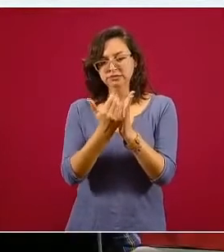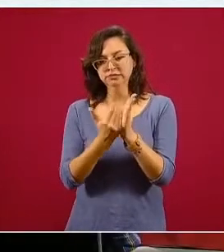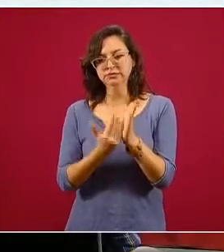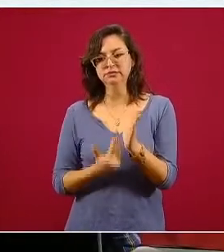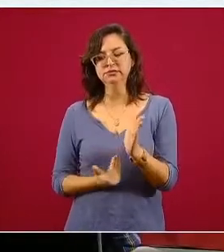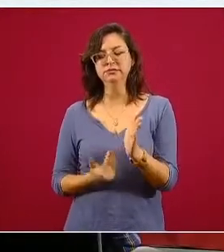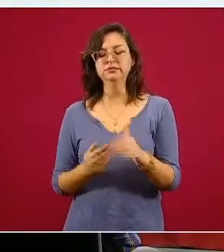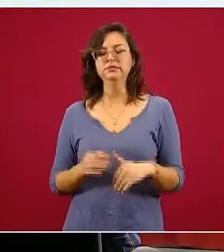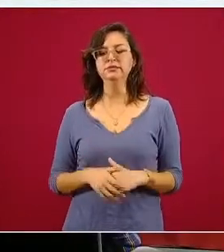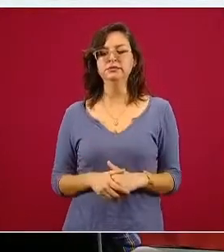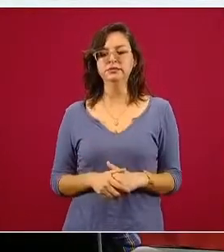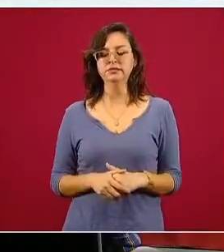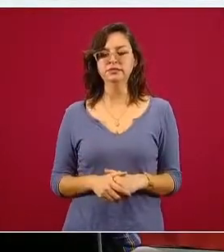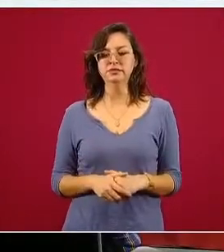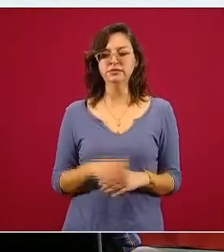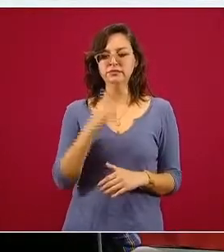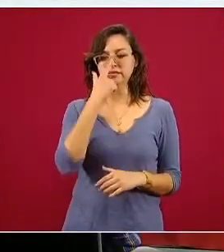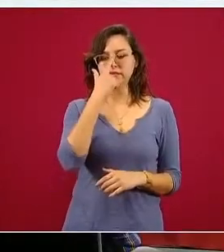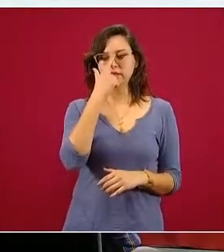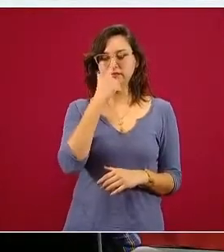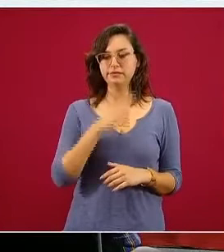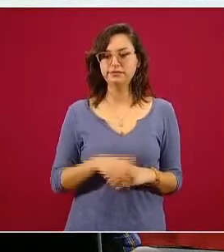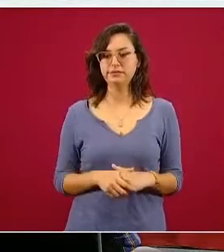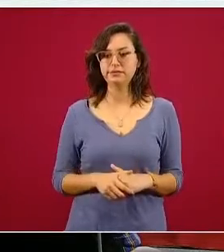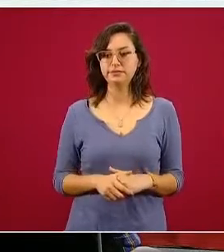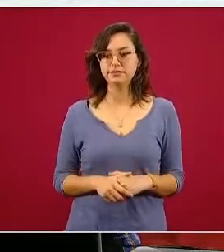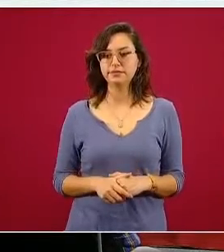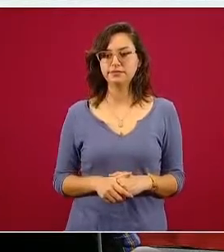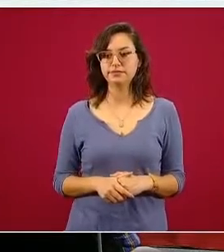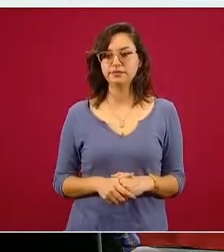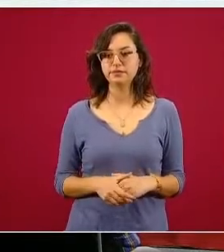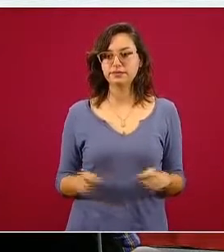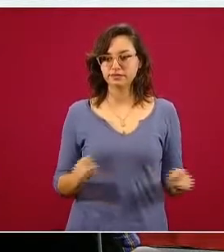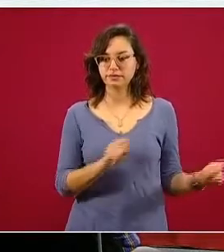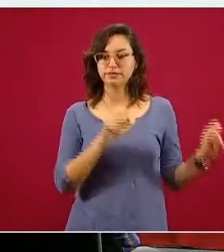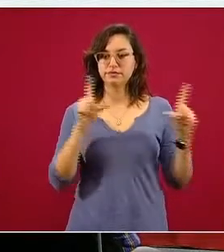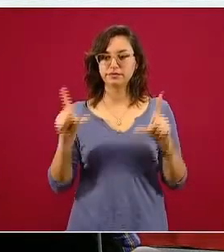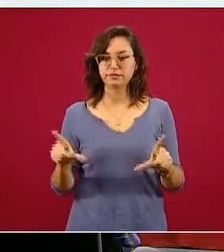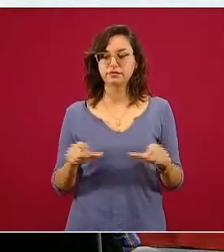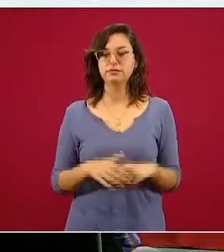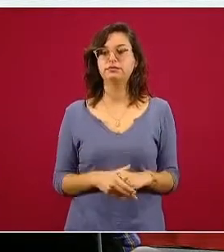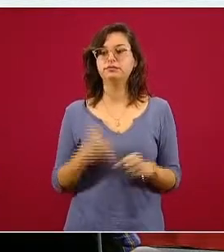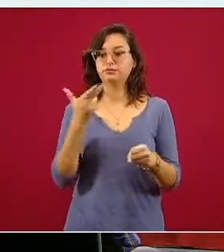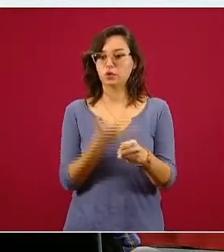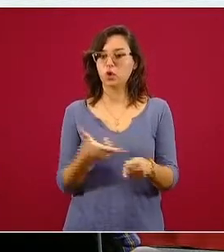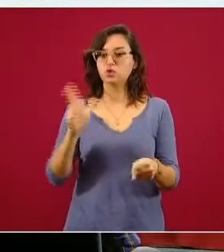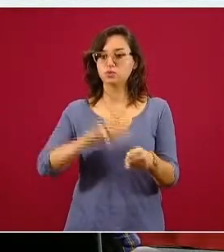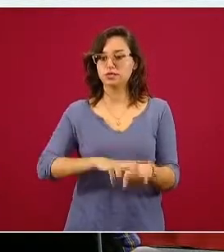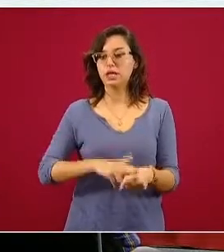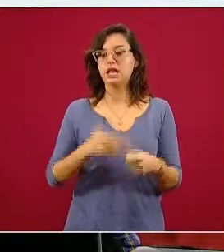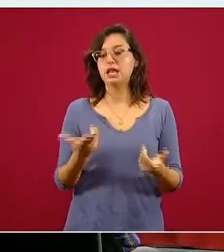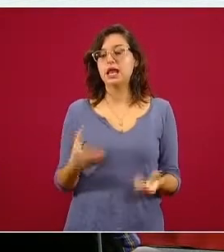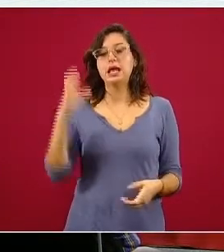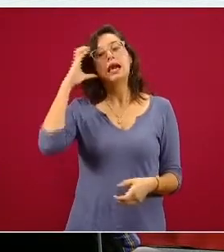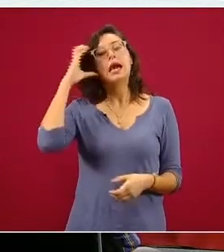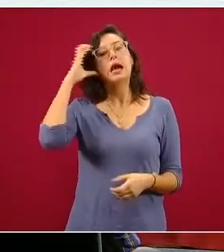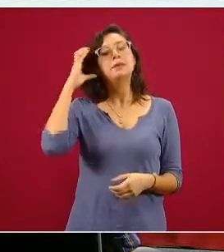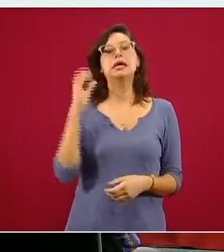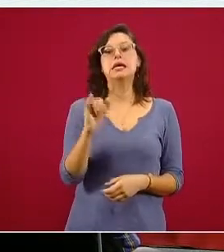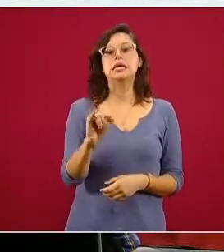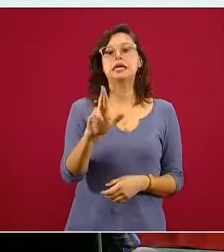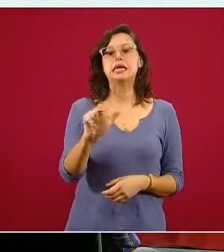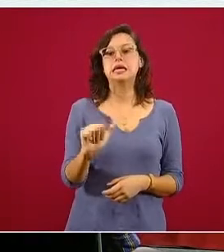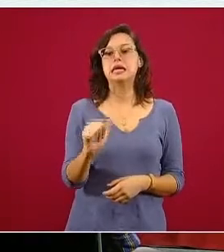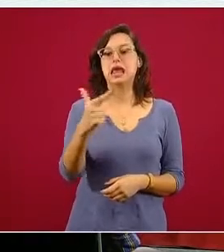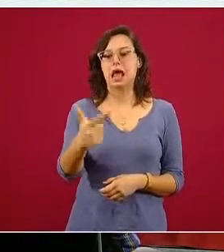las gráficas anteriores. Veamos ahora sí la siguiente diapositiva. La ocupación de camas generales, es decir, aquellas que se utilizan